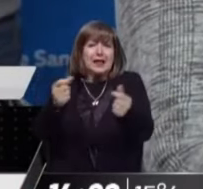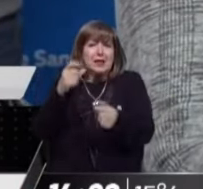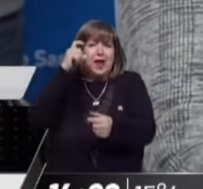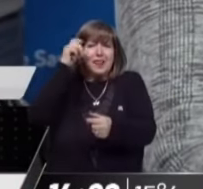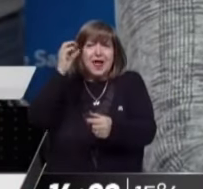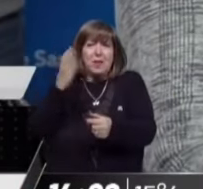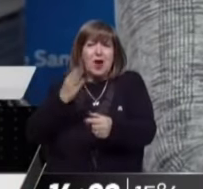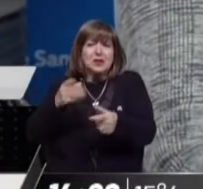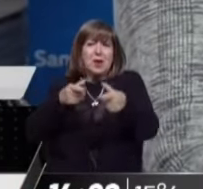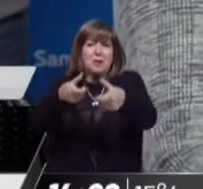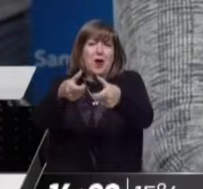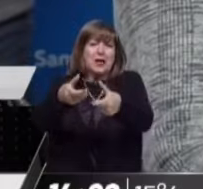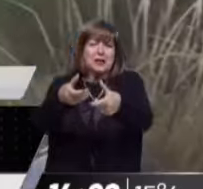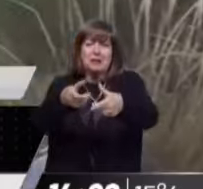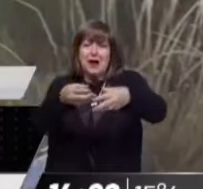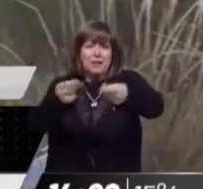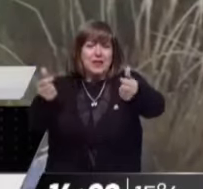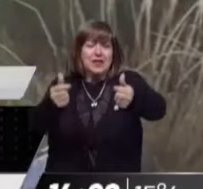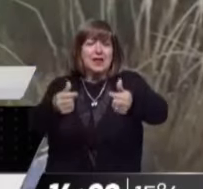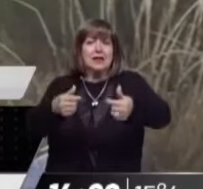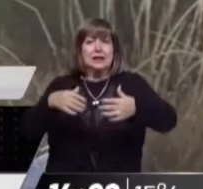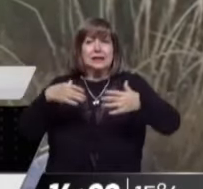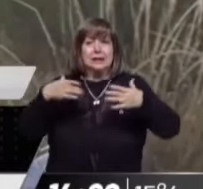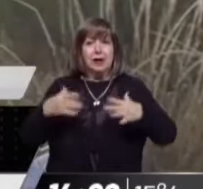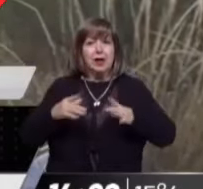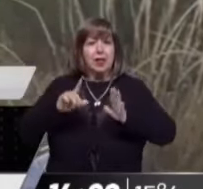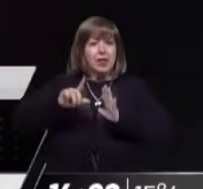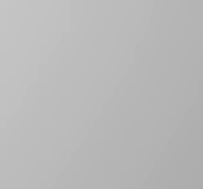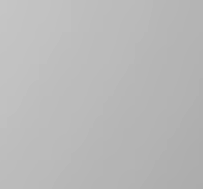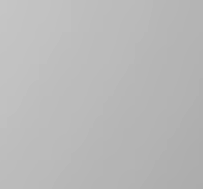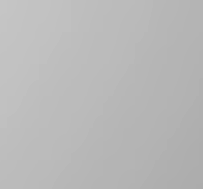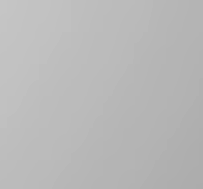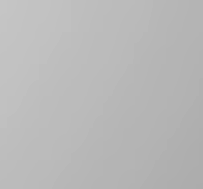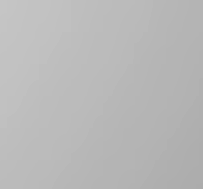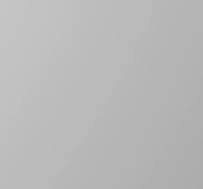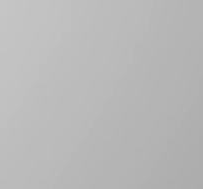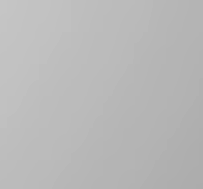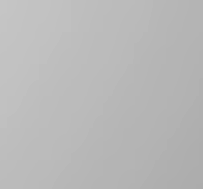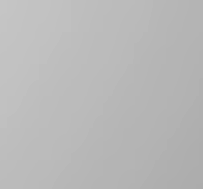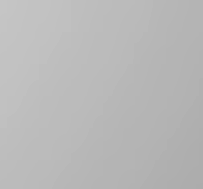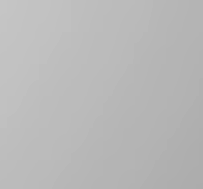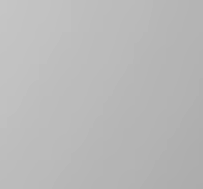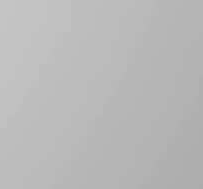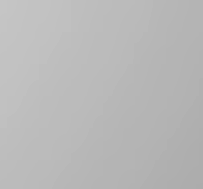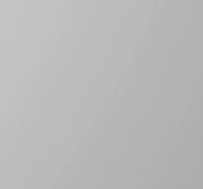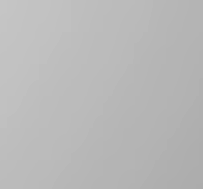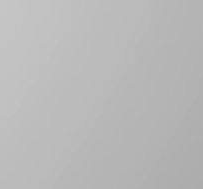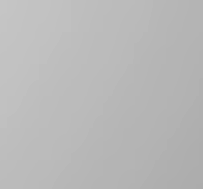10% no es nada, y el riesgo del deterioro sí es muy grande.